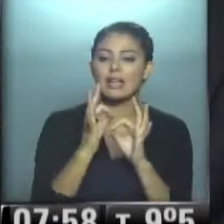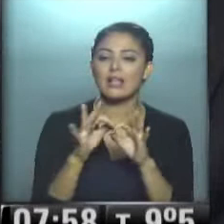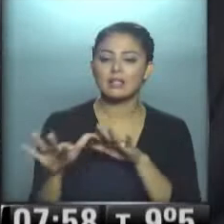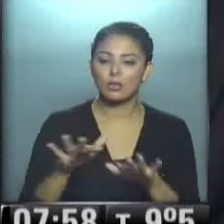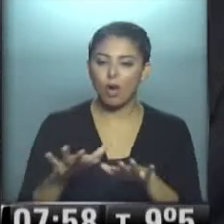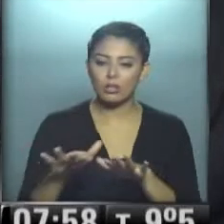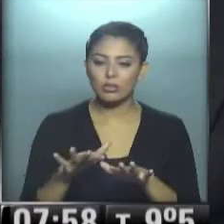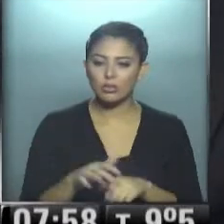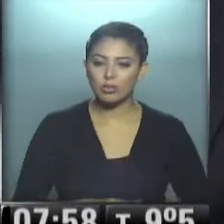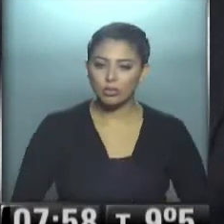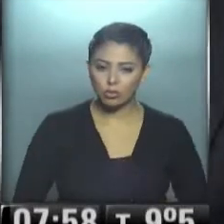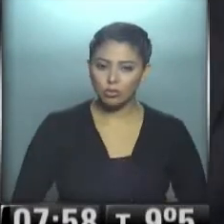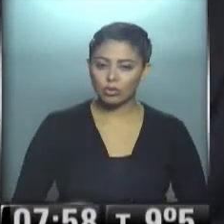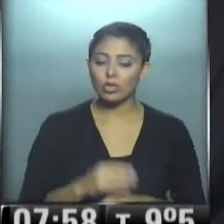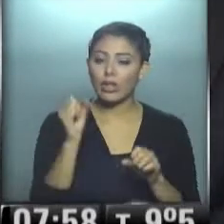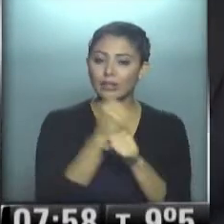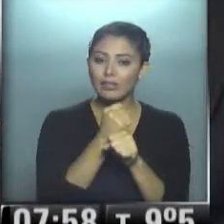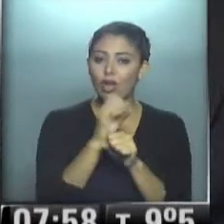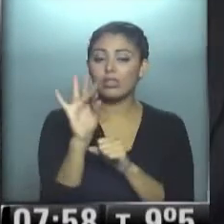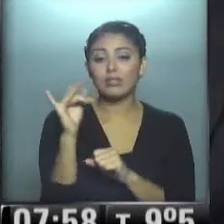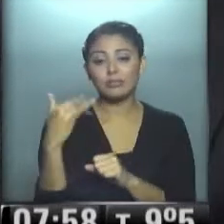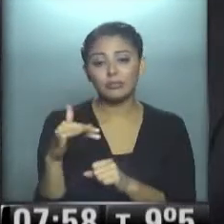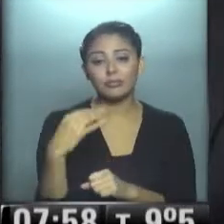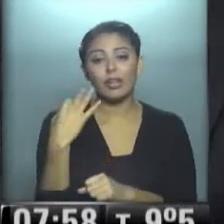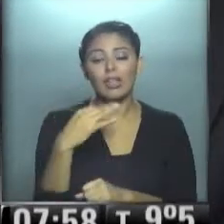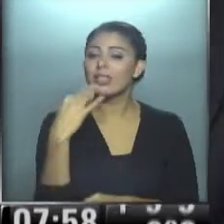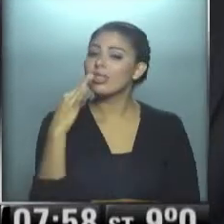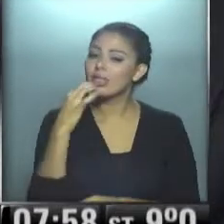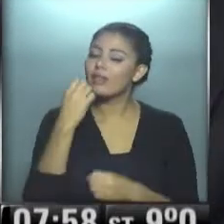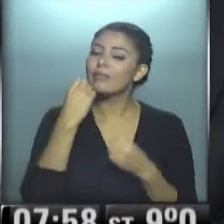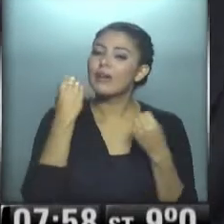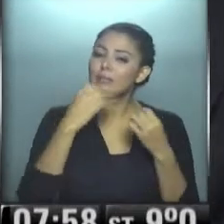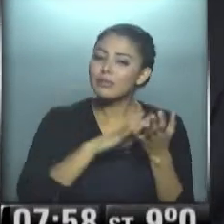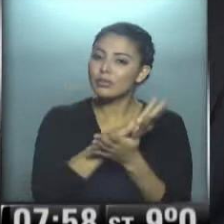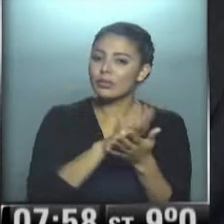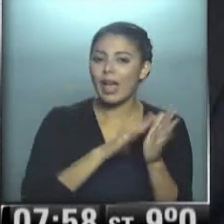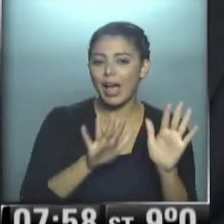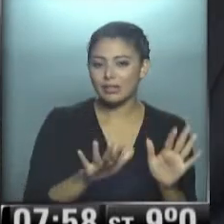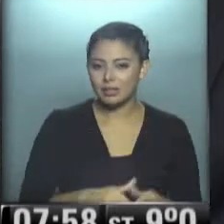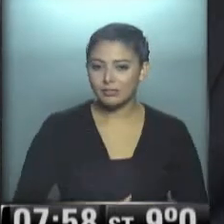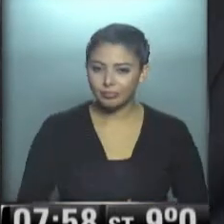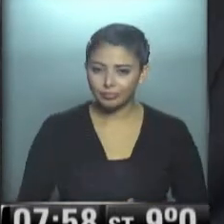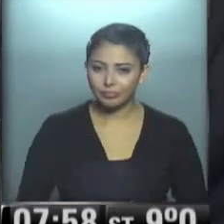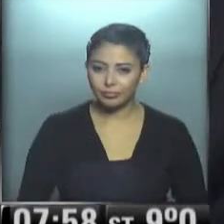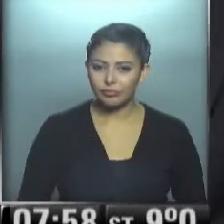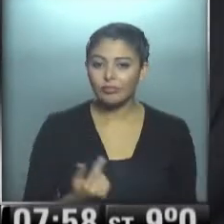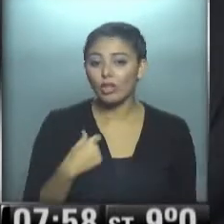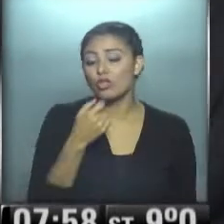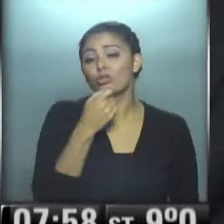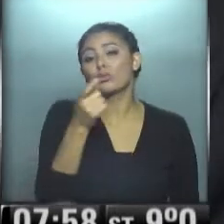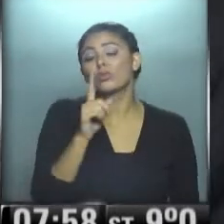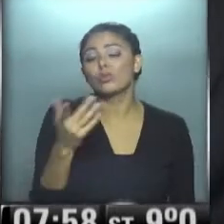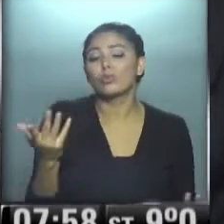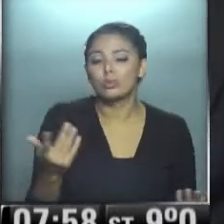desde el punto de la verdad el complejo y hay que echar mano entonces de recursos de esta naturaleza no nos gustaría